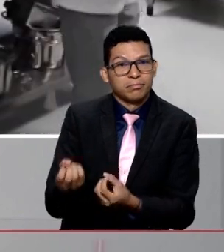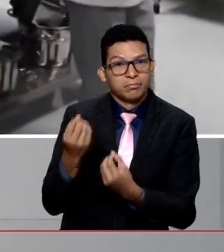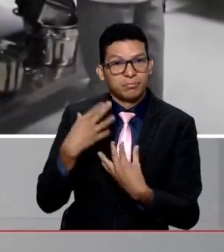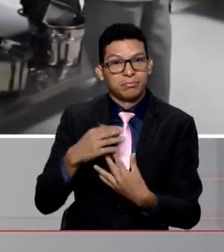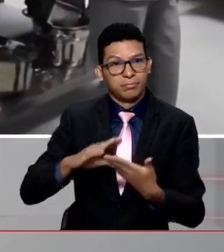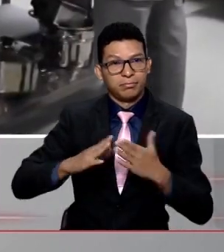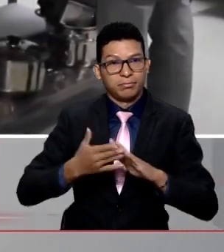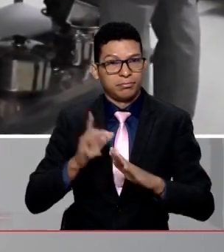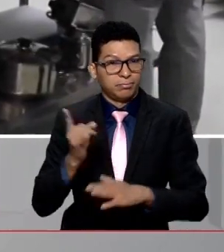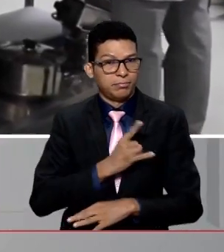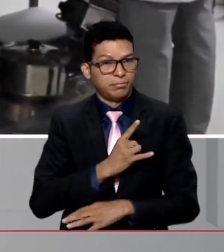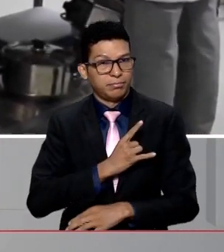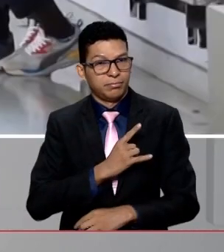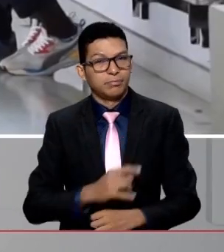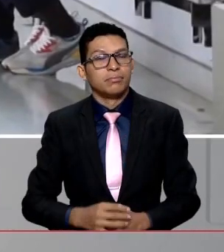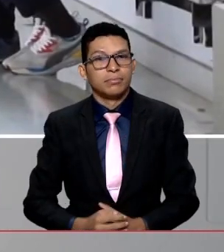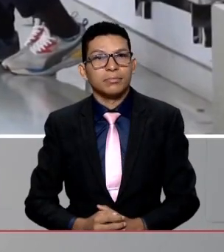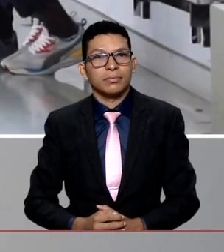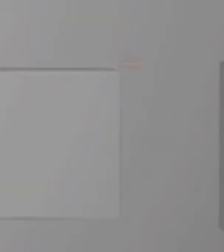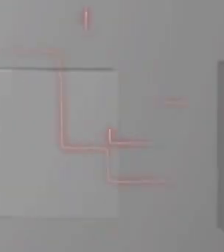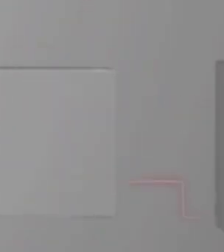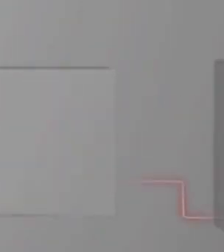la comunidad universitaria.